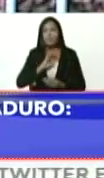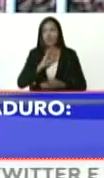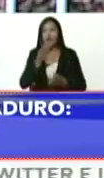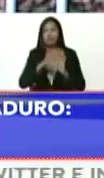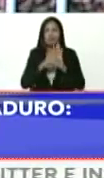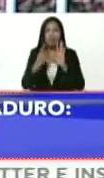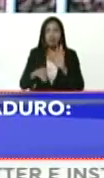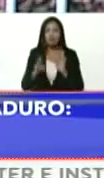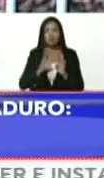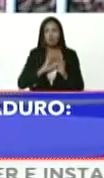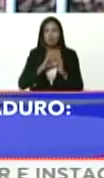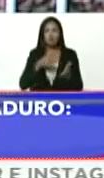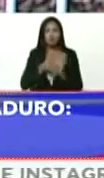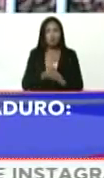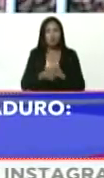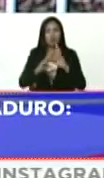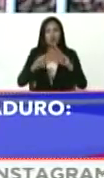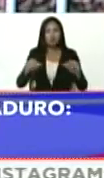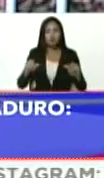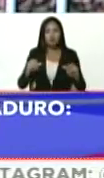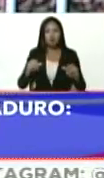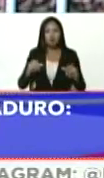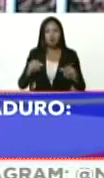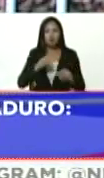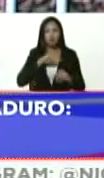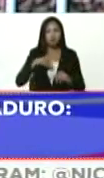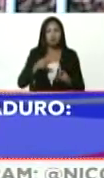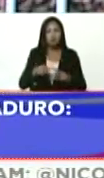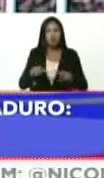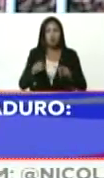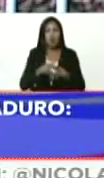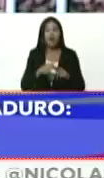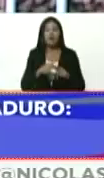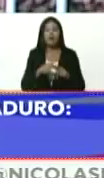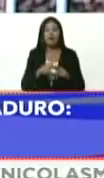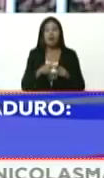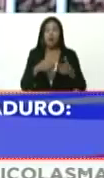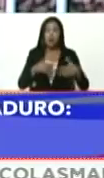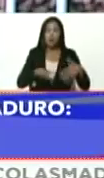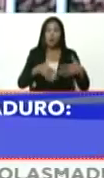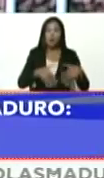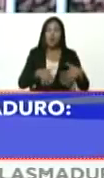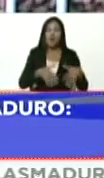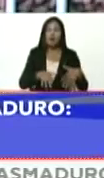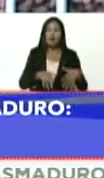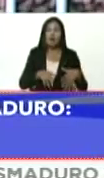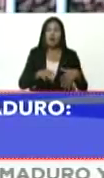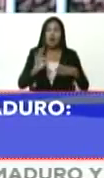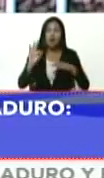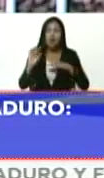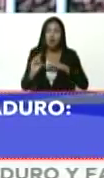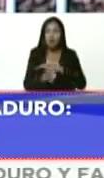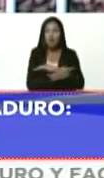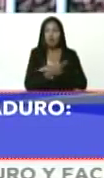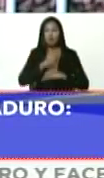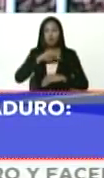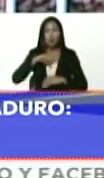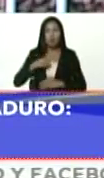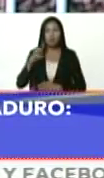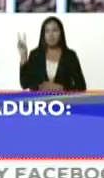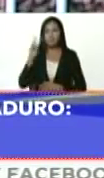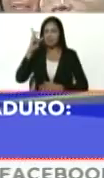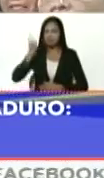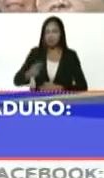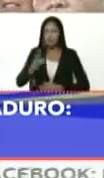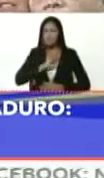derechos sobre el territorio de la Guayana Esequiba. La Guayana Esequiba es venezolana.